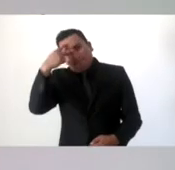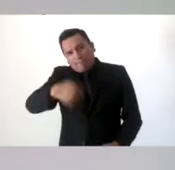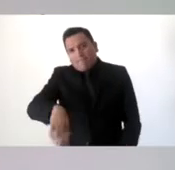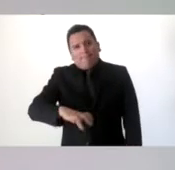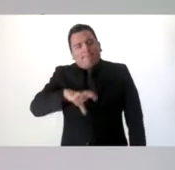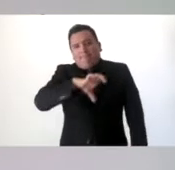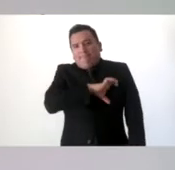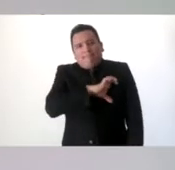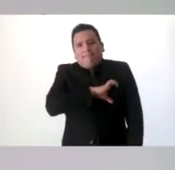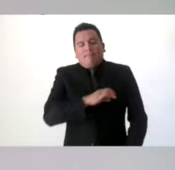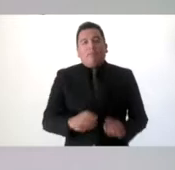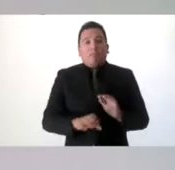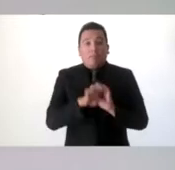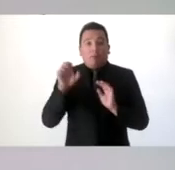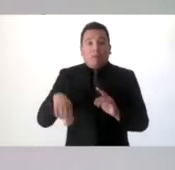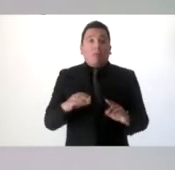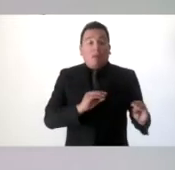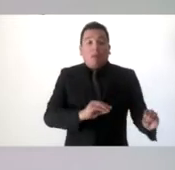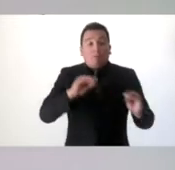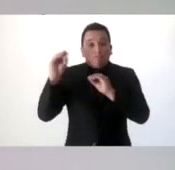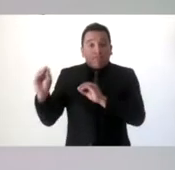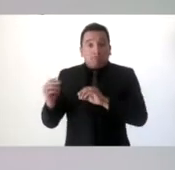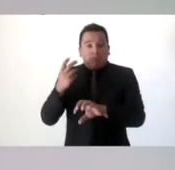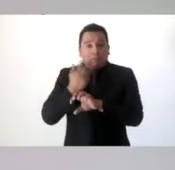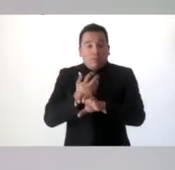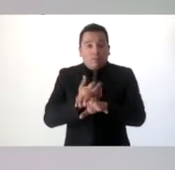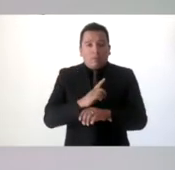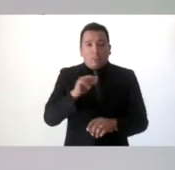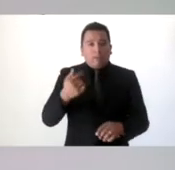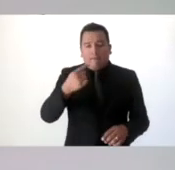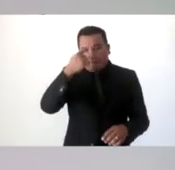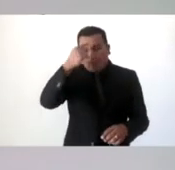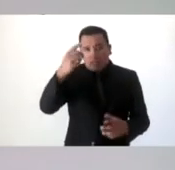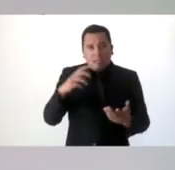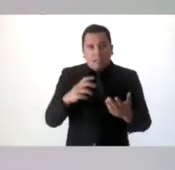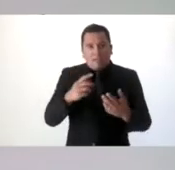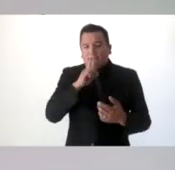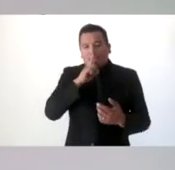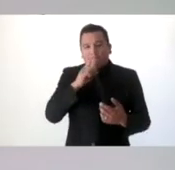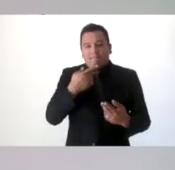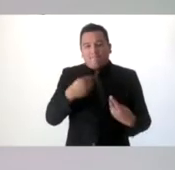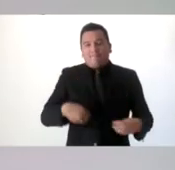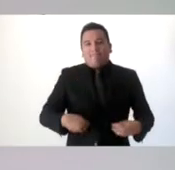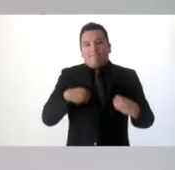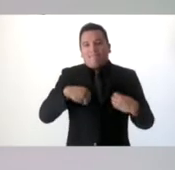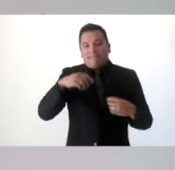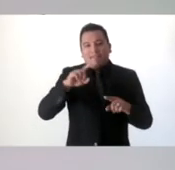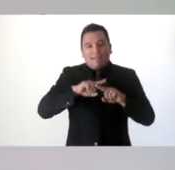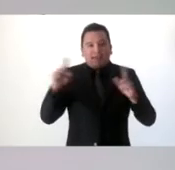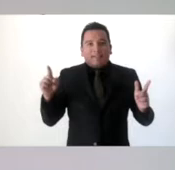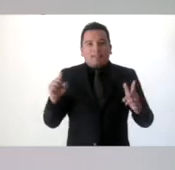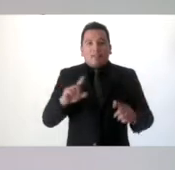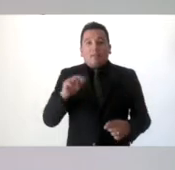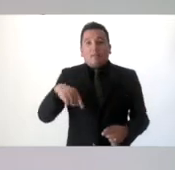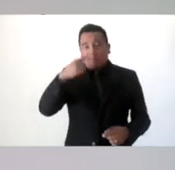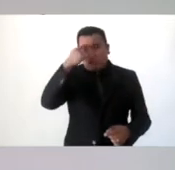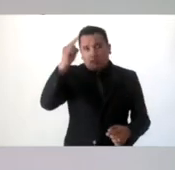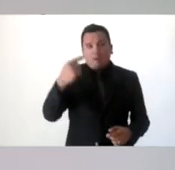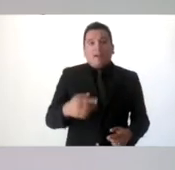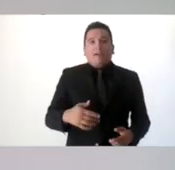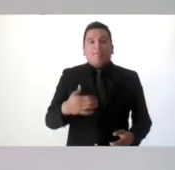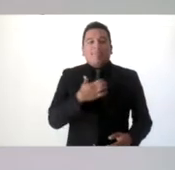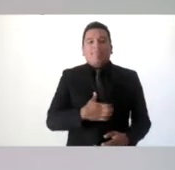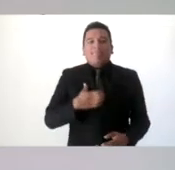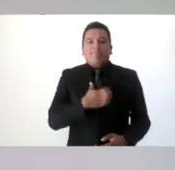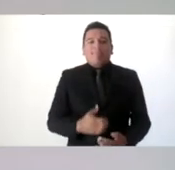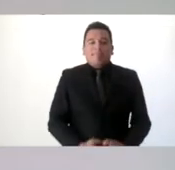más difícil adaptarse a Estados Unidos que seguir adaptado a México, ¿no? Entonces creo que eso también va a ser algo que va a